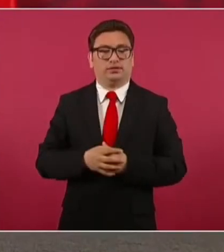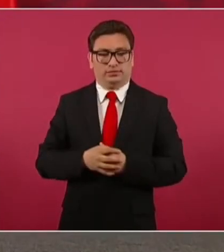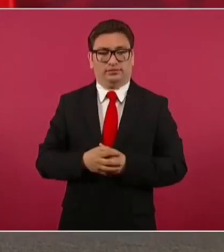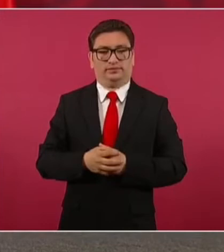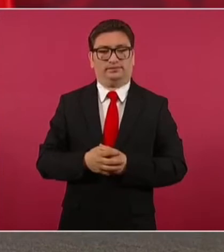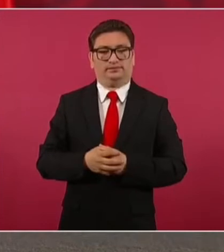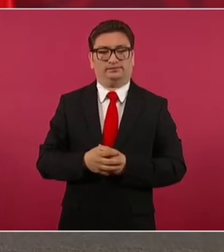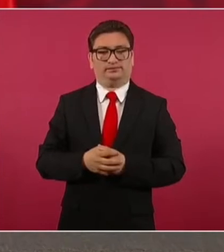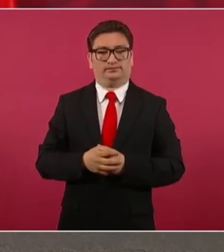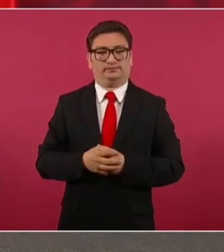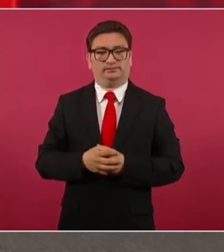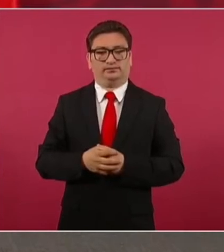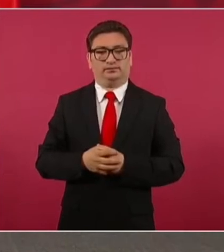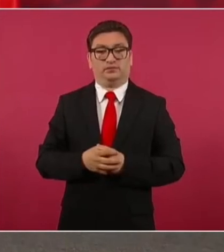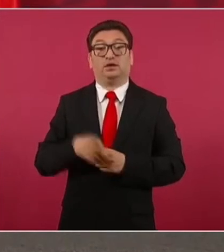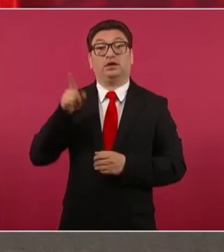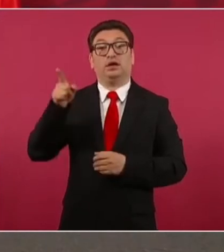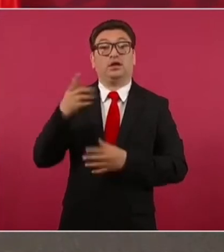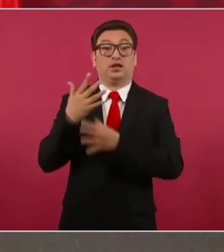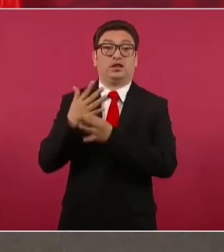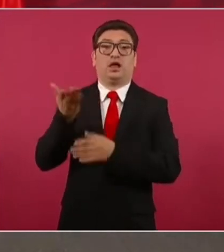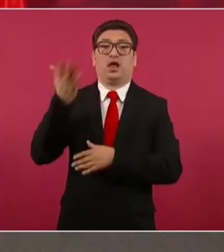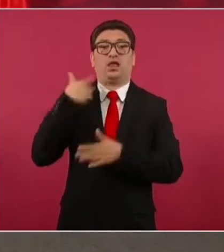planteó que había sobornado